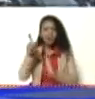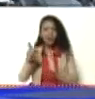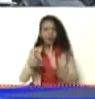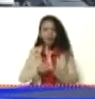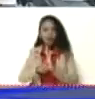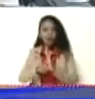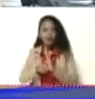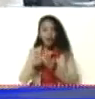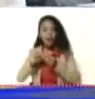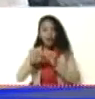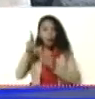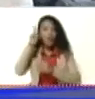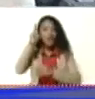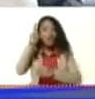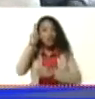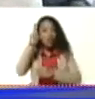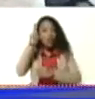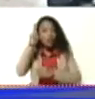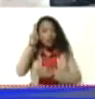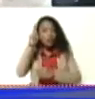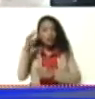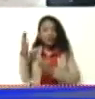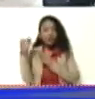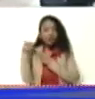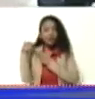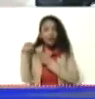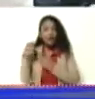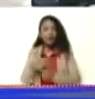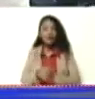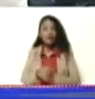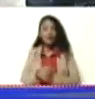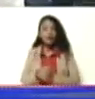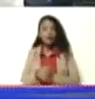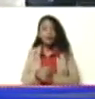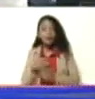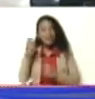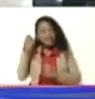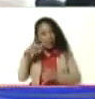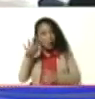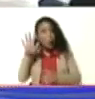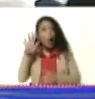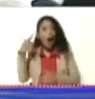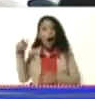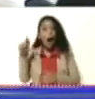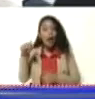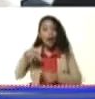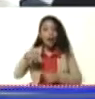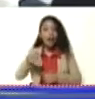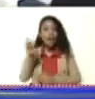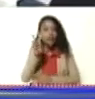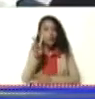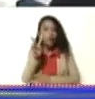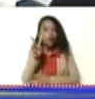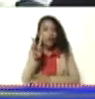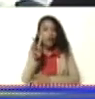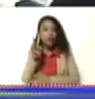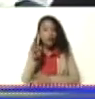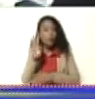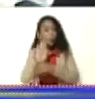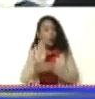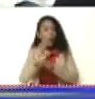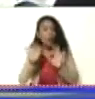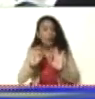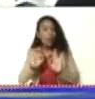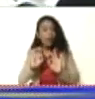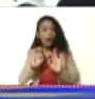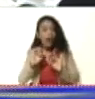por el profesor Vladimir Acosta, que creo que existe en Venezuela, y cuidado si no exagero,